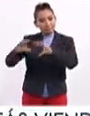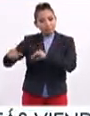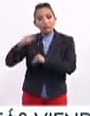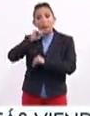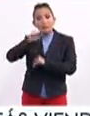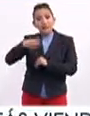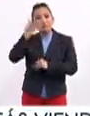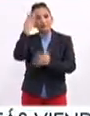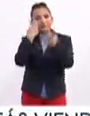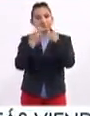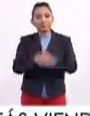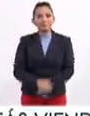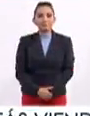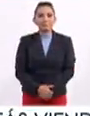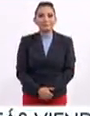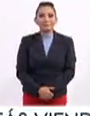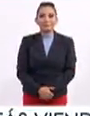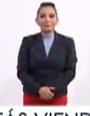de quienes la reciben.